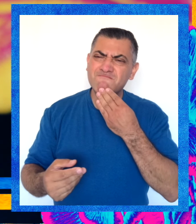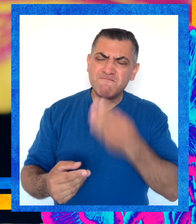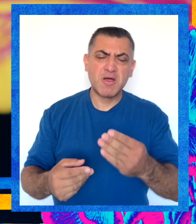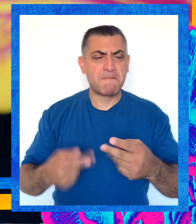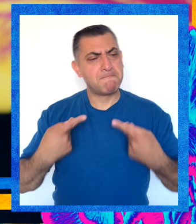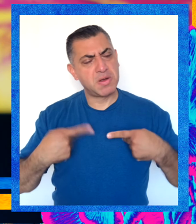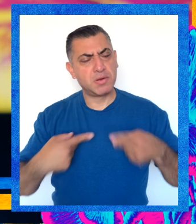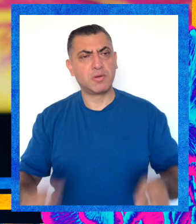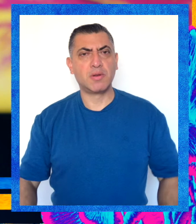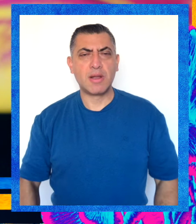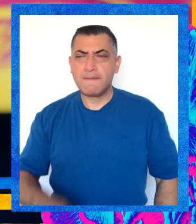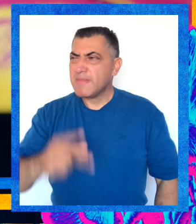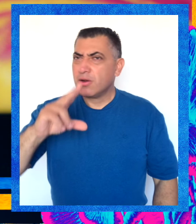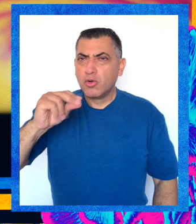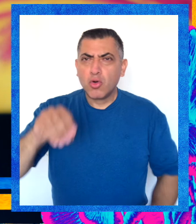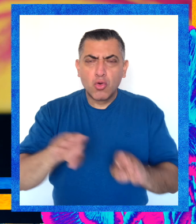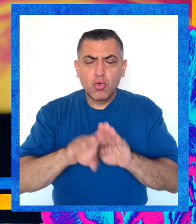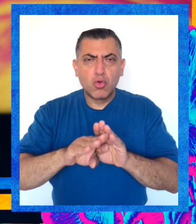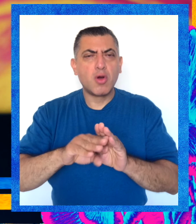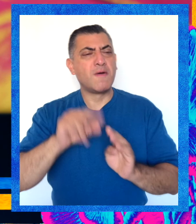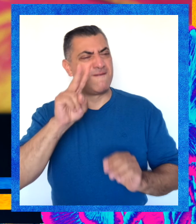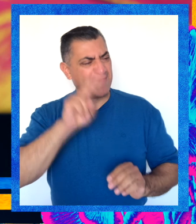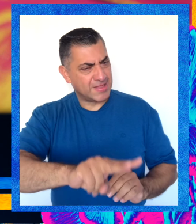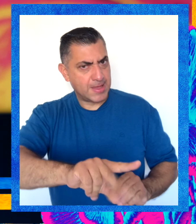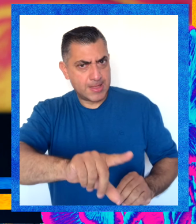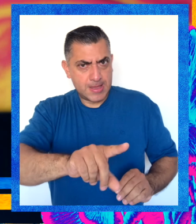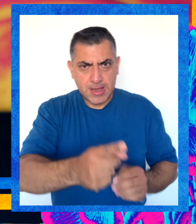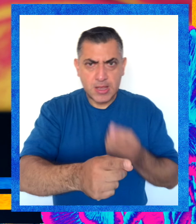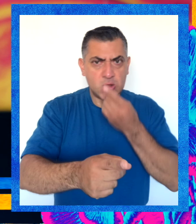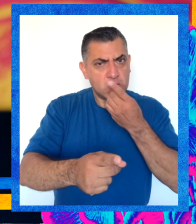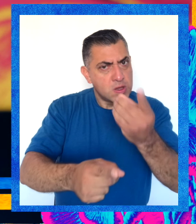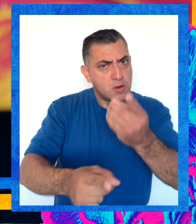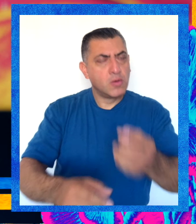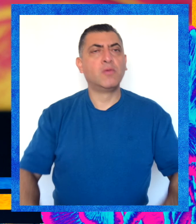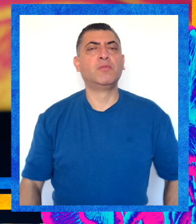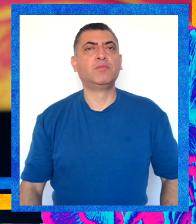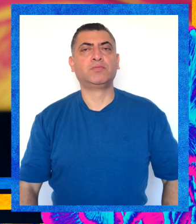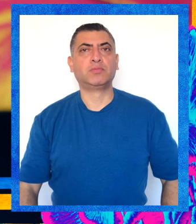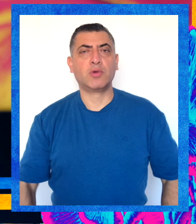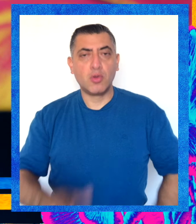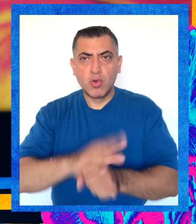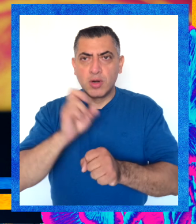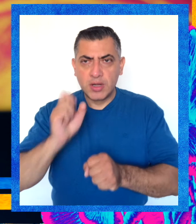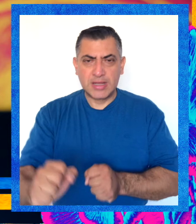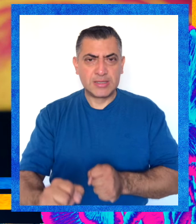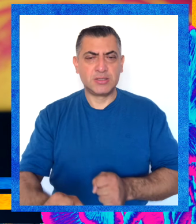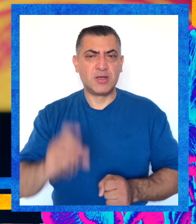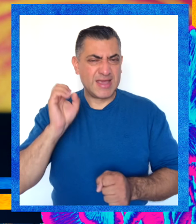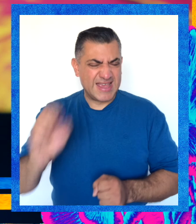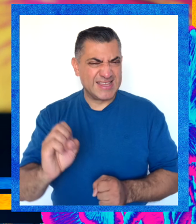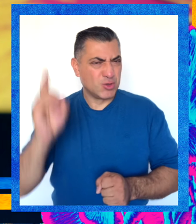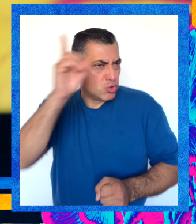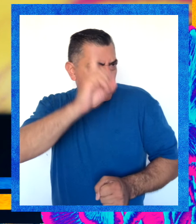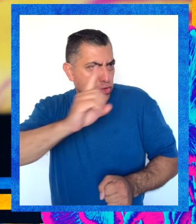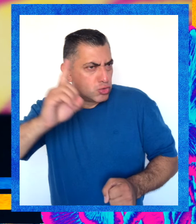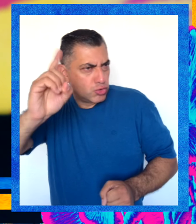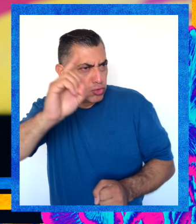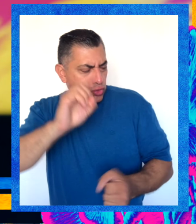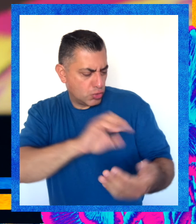iniciado pero no lo ve como lo que en realidad él dijo que era por eso vamos a pasar durante estos domingos